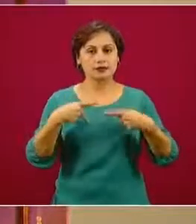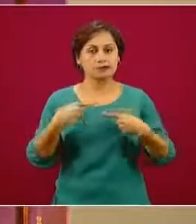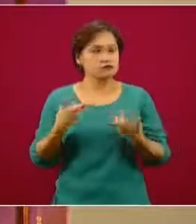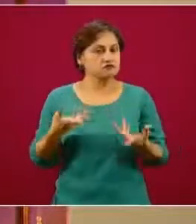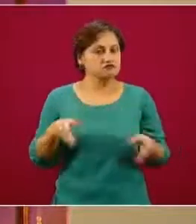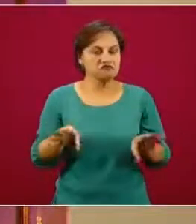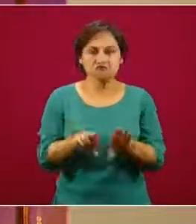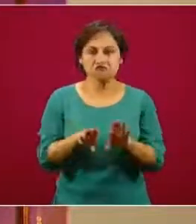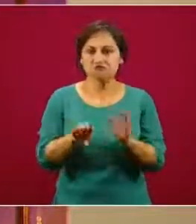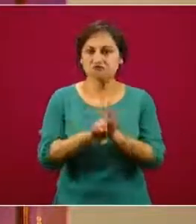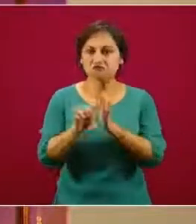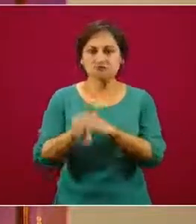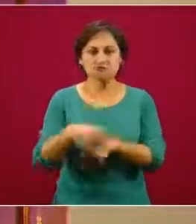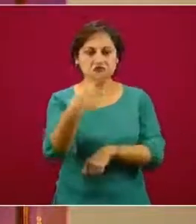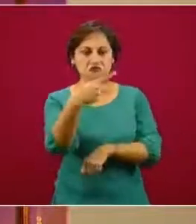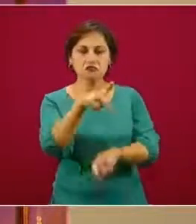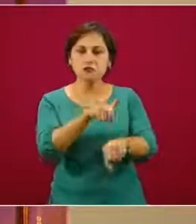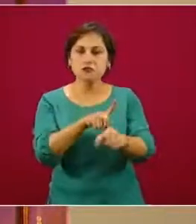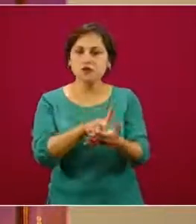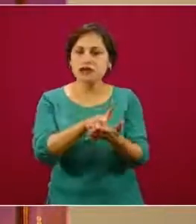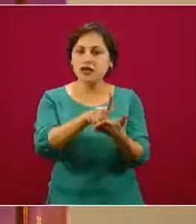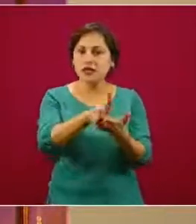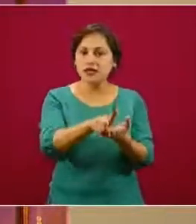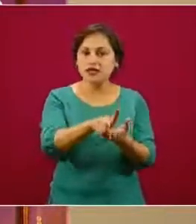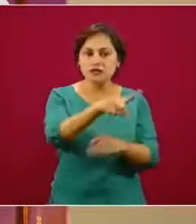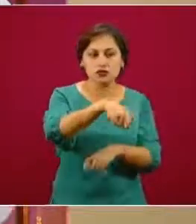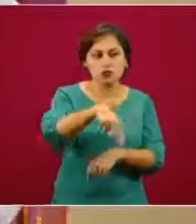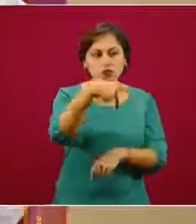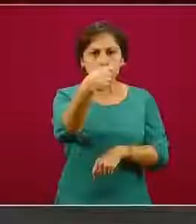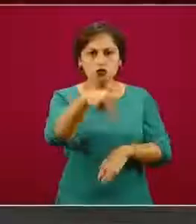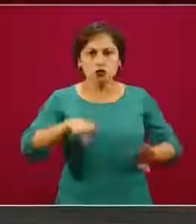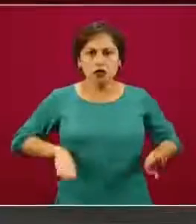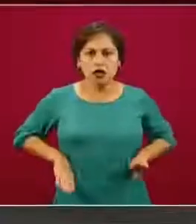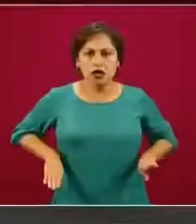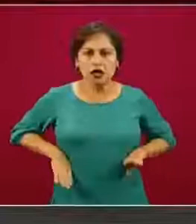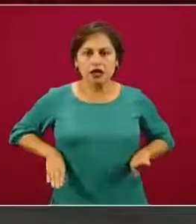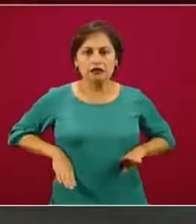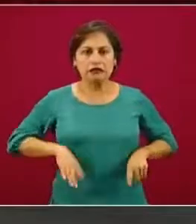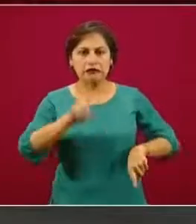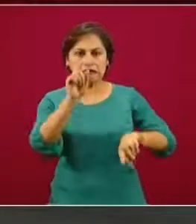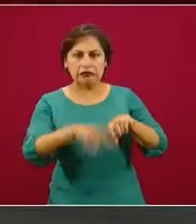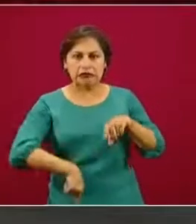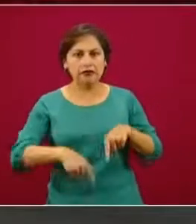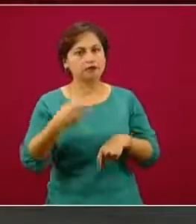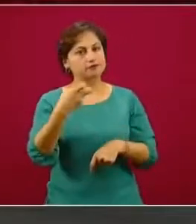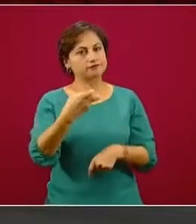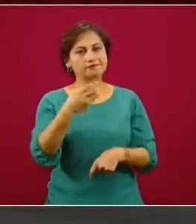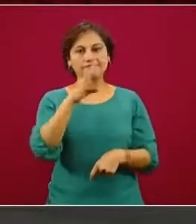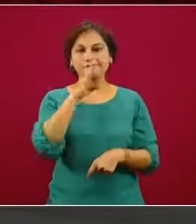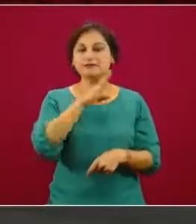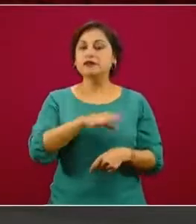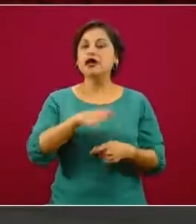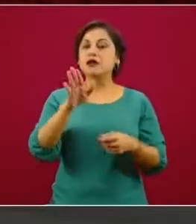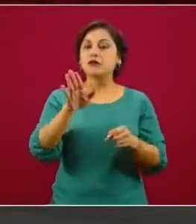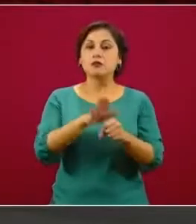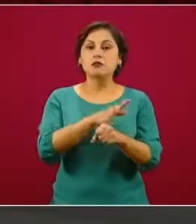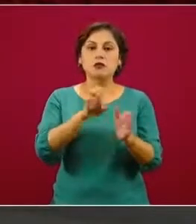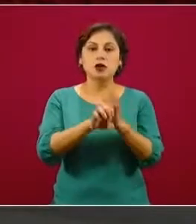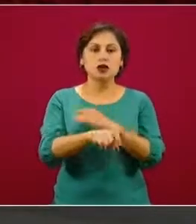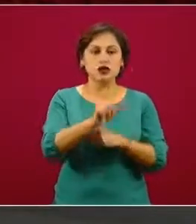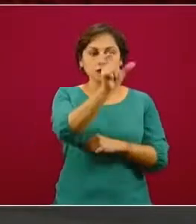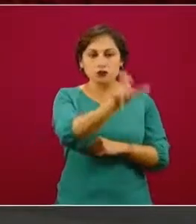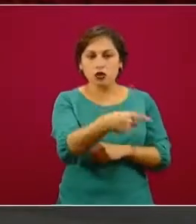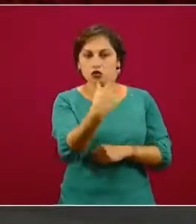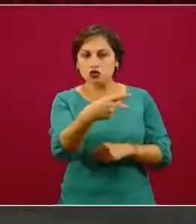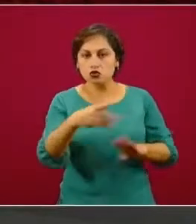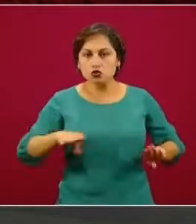restrinjan los derechos a cualquier persona por una condición, en este caso por la condición de la diversidad sexual, ser